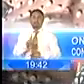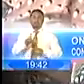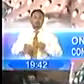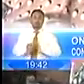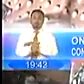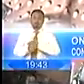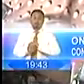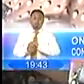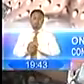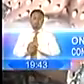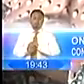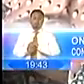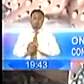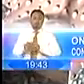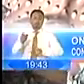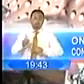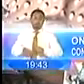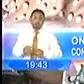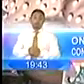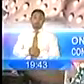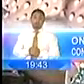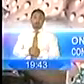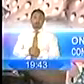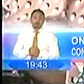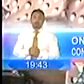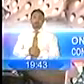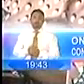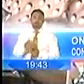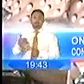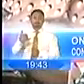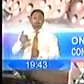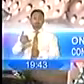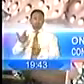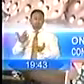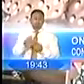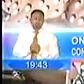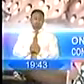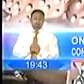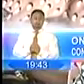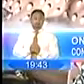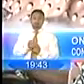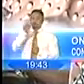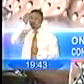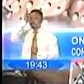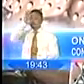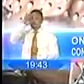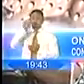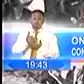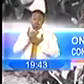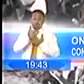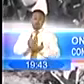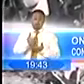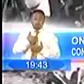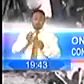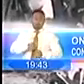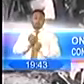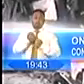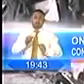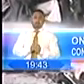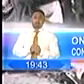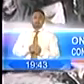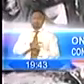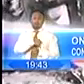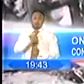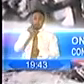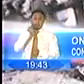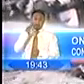esconderse en un búnker. Teníamos que vivir a mano de Dios y sobrevivimos. Sus padres no corrieron